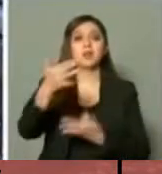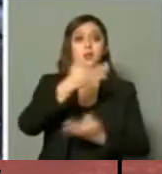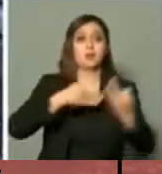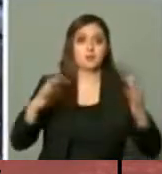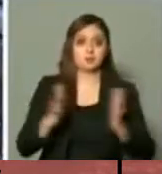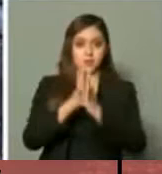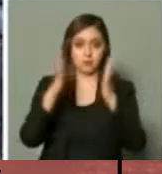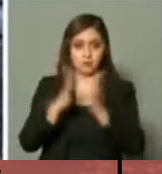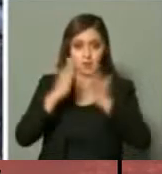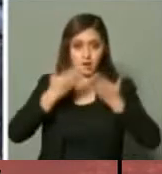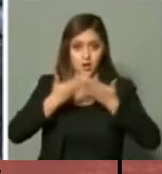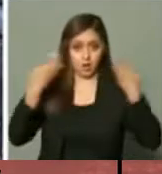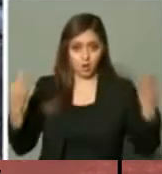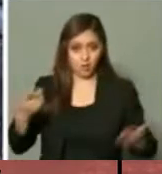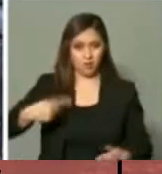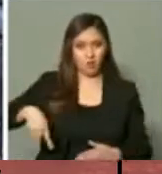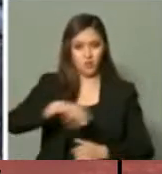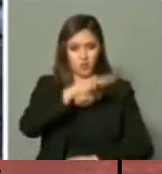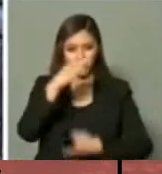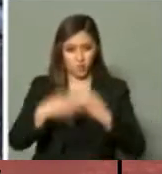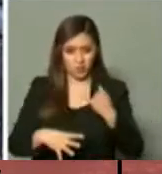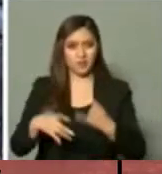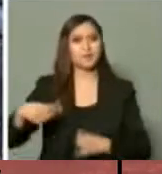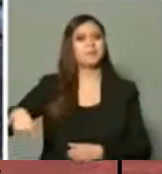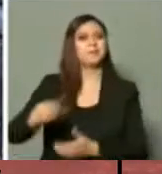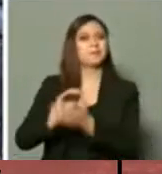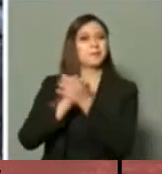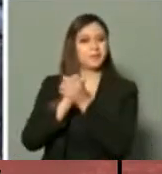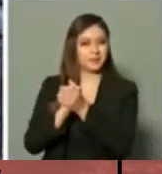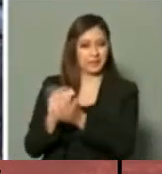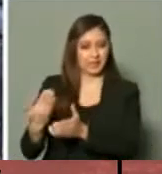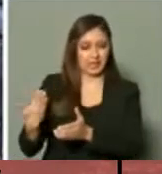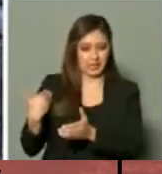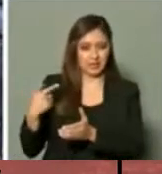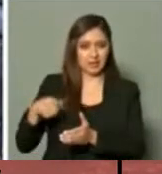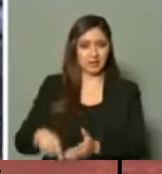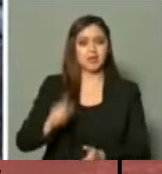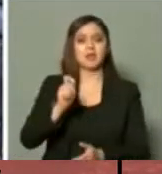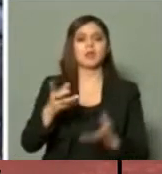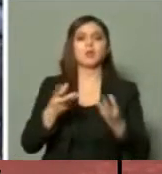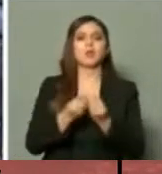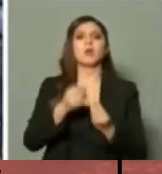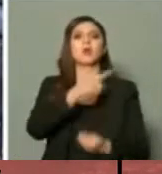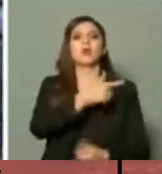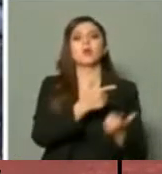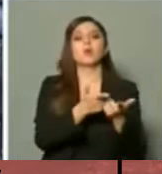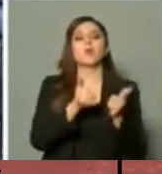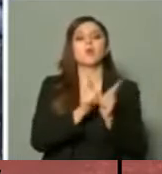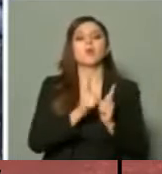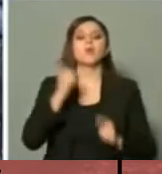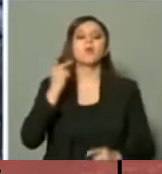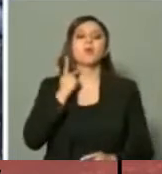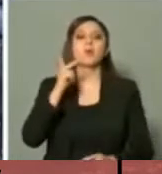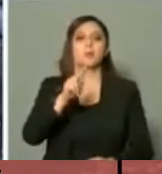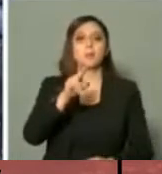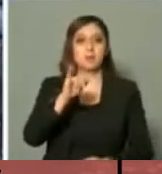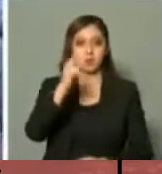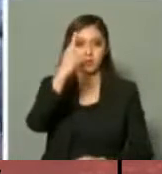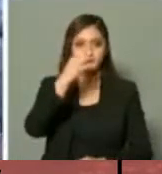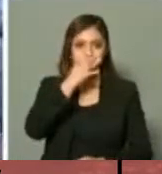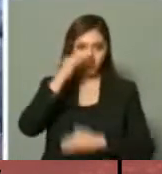los habitantes de la ciudad. De acuerdo con el sorteo, la candidata del Partido Revolucionario Institucional, por un minuto,